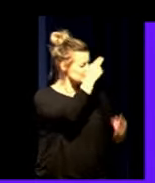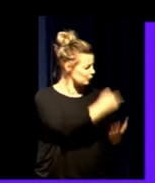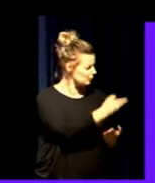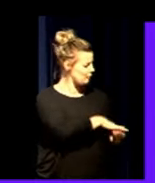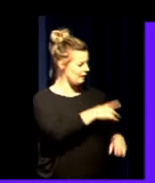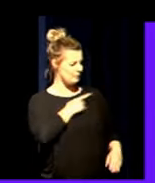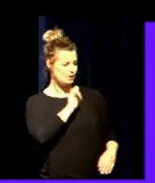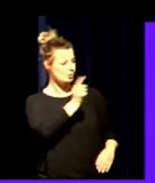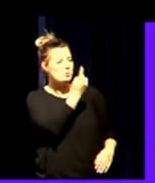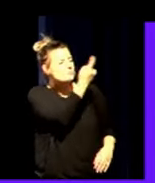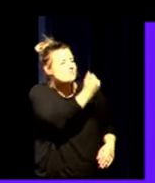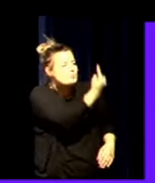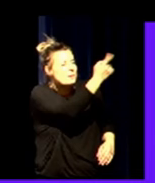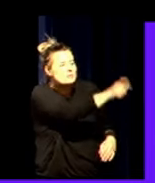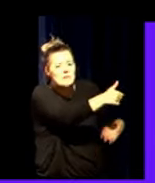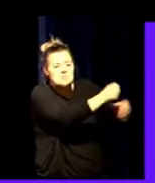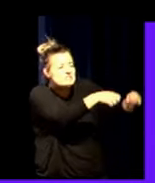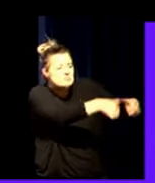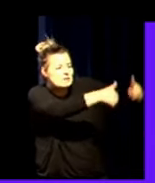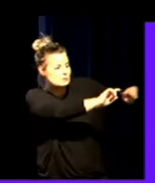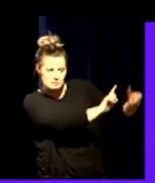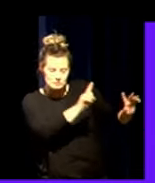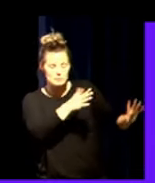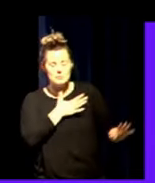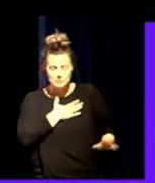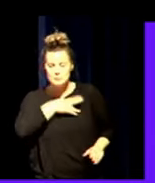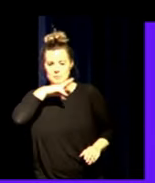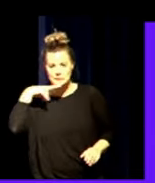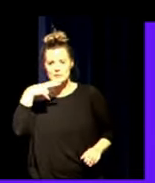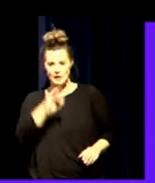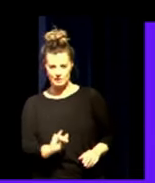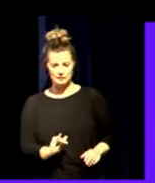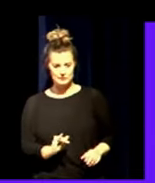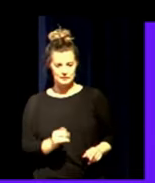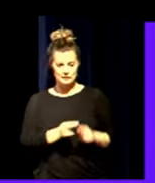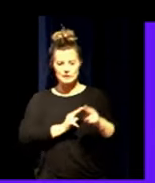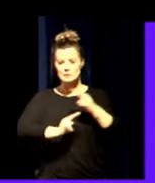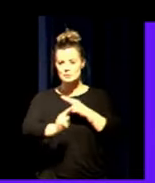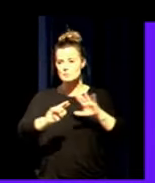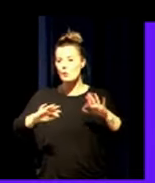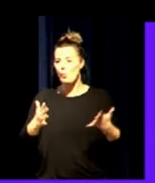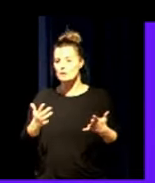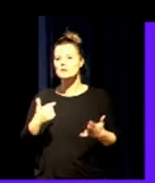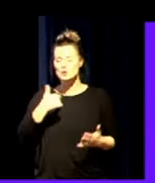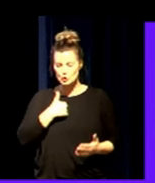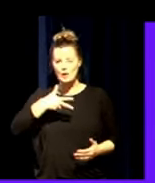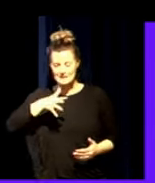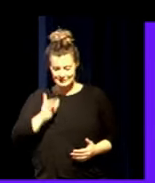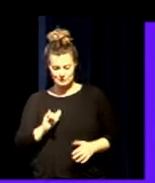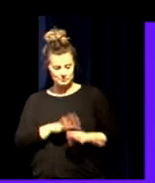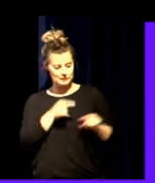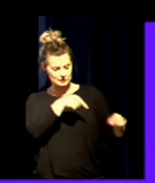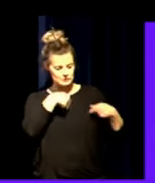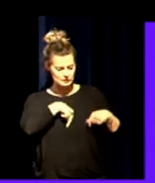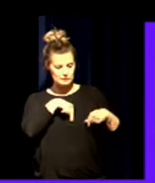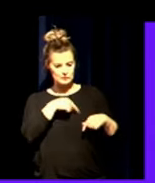eres una persona con derechos que es importante para mí. Y la respuesta es, entonces, yo existo para ti, ¿no?